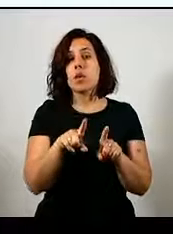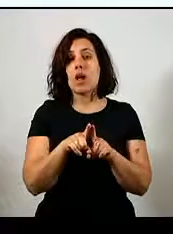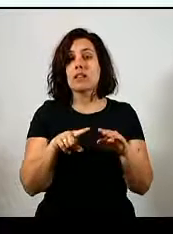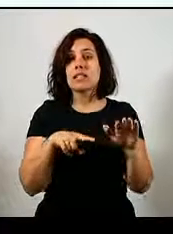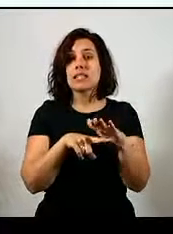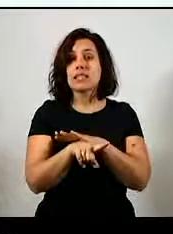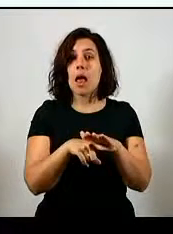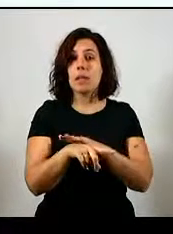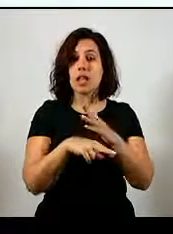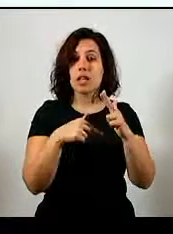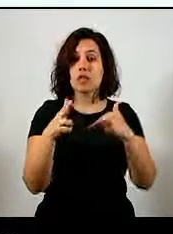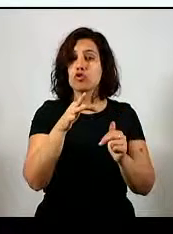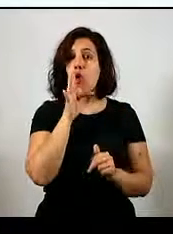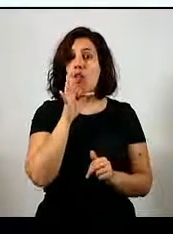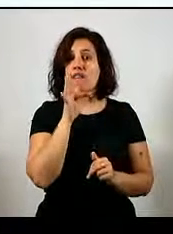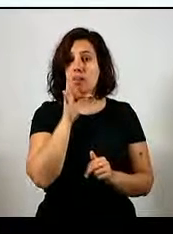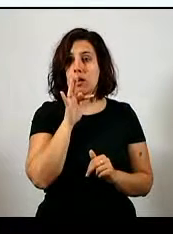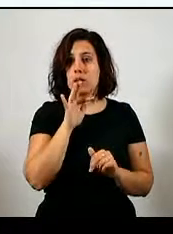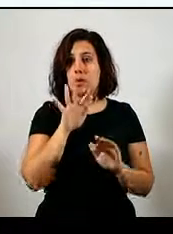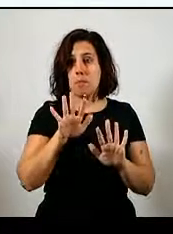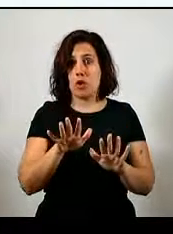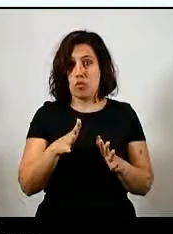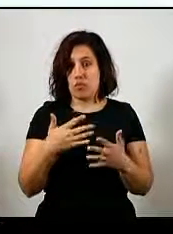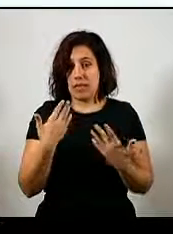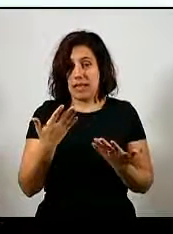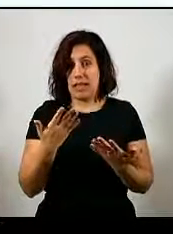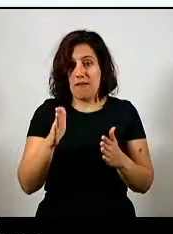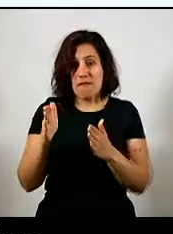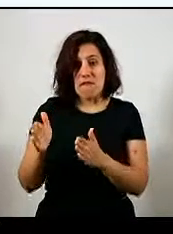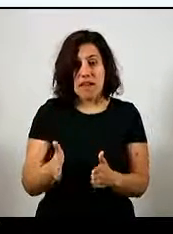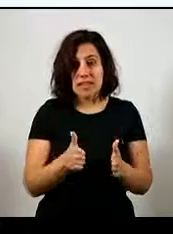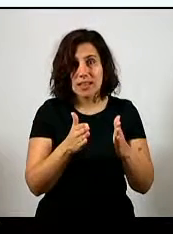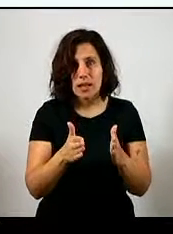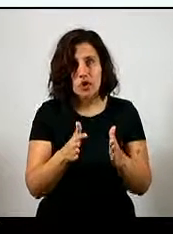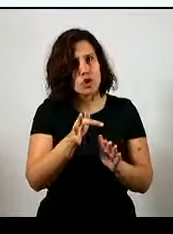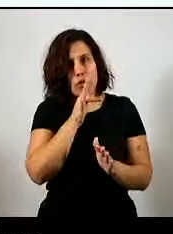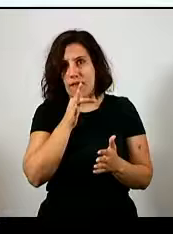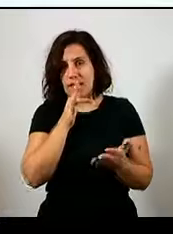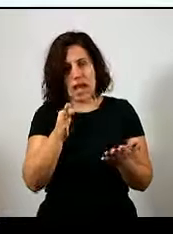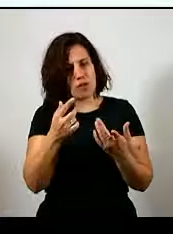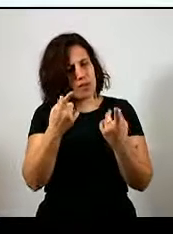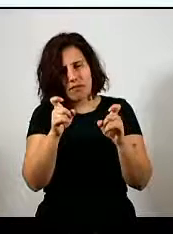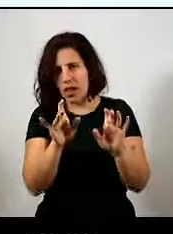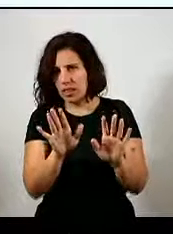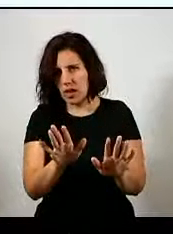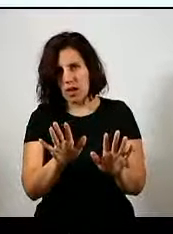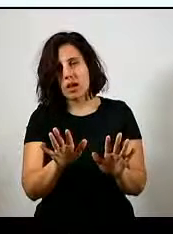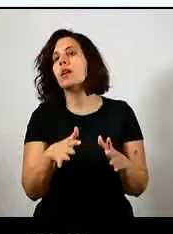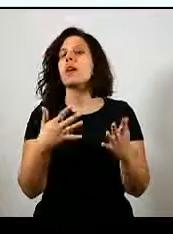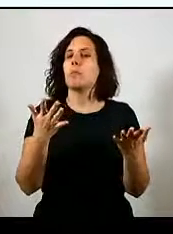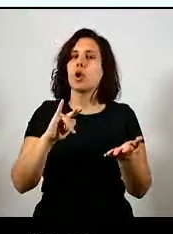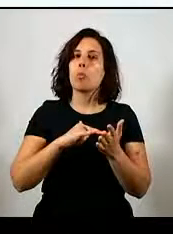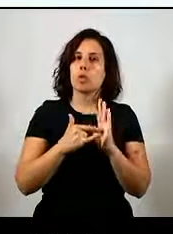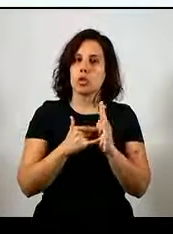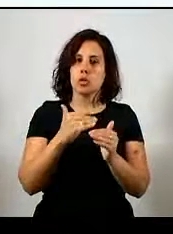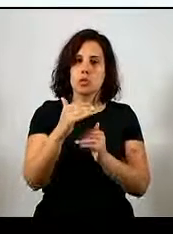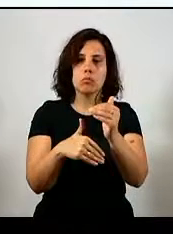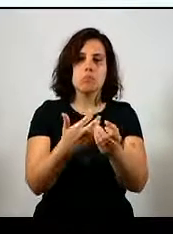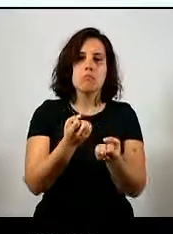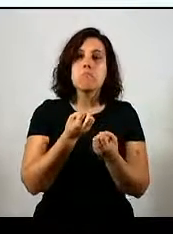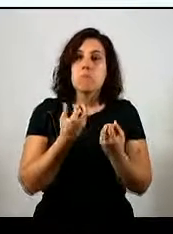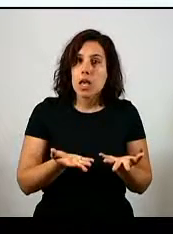trámite urbanístico, pero es que todavía no es necesario, no estamos en esa fase. Pero el proyecto progresa muy bien